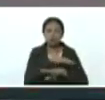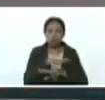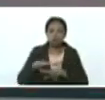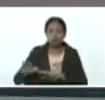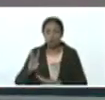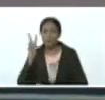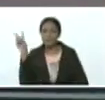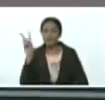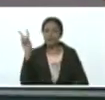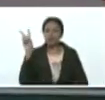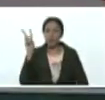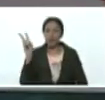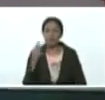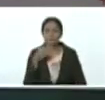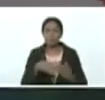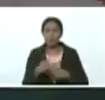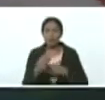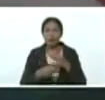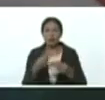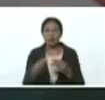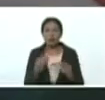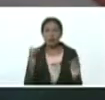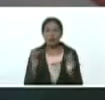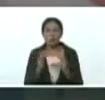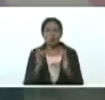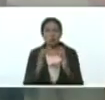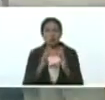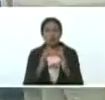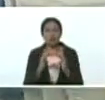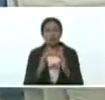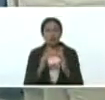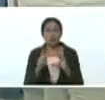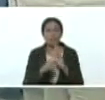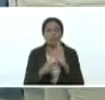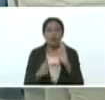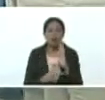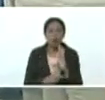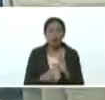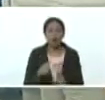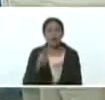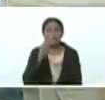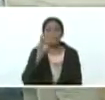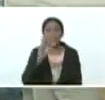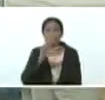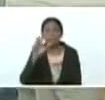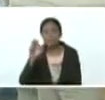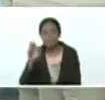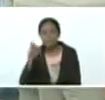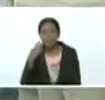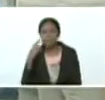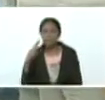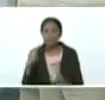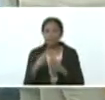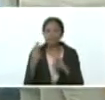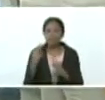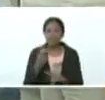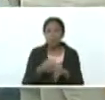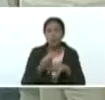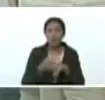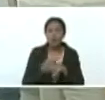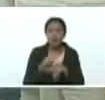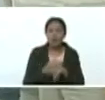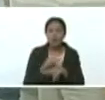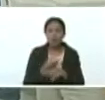venezolano. Allá vamos a darle el pase, parroquia Valle de la Pascua. Allá está el gobernador José